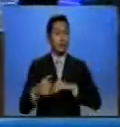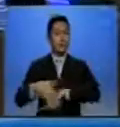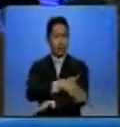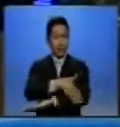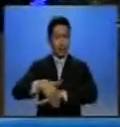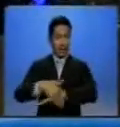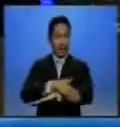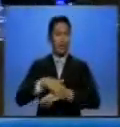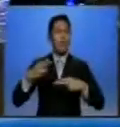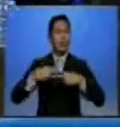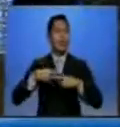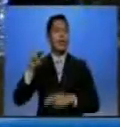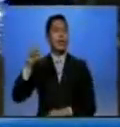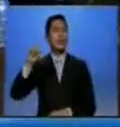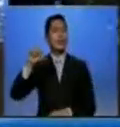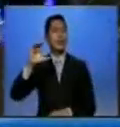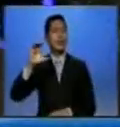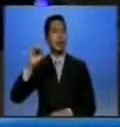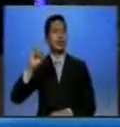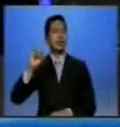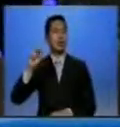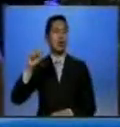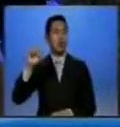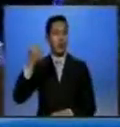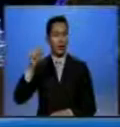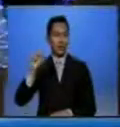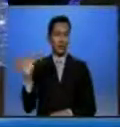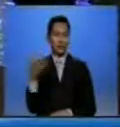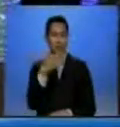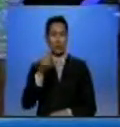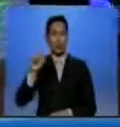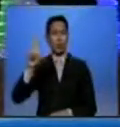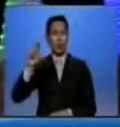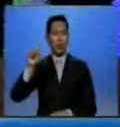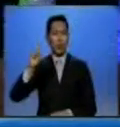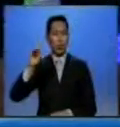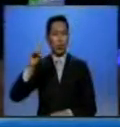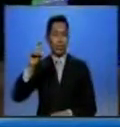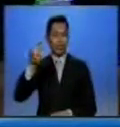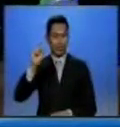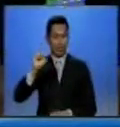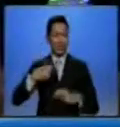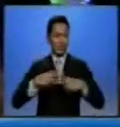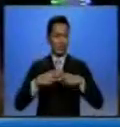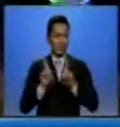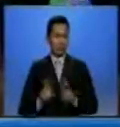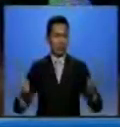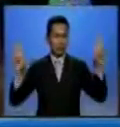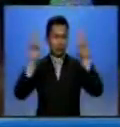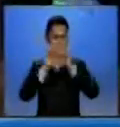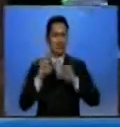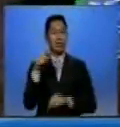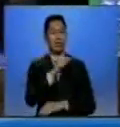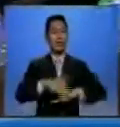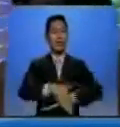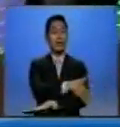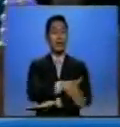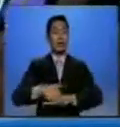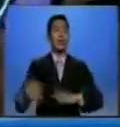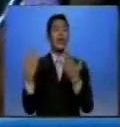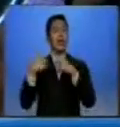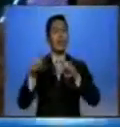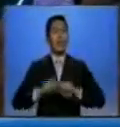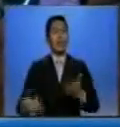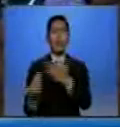casco comercial, en el norte de la capital. Tiene más de 600 metros y fue remodelado hace varios años. Además, es el lugar donde se